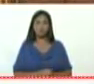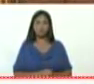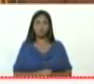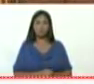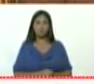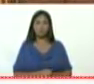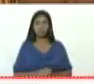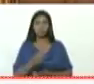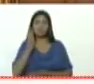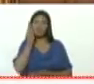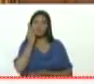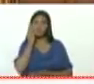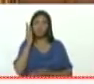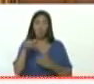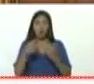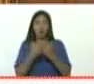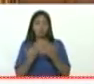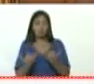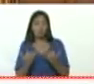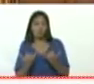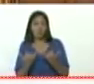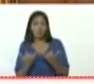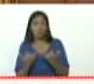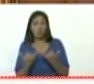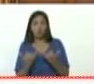El Facebook, hasta ahora,